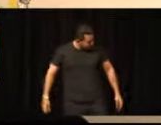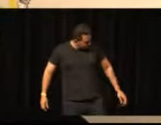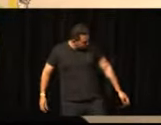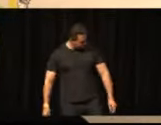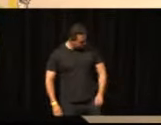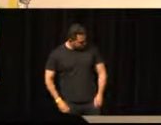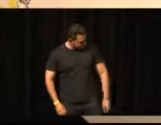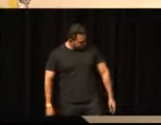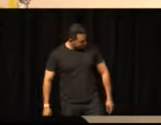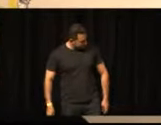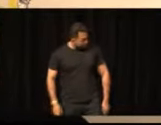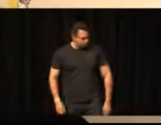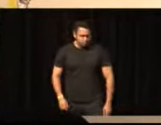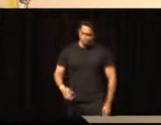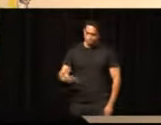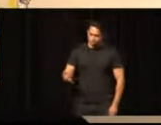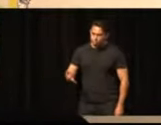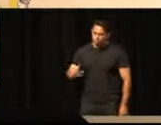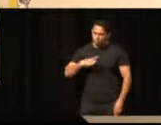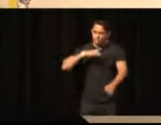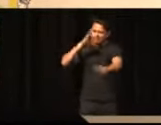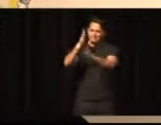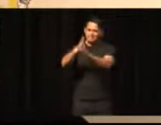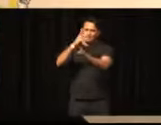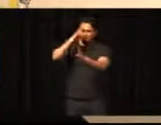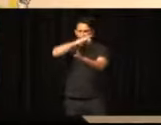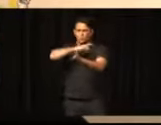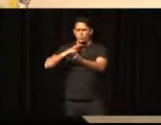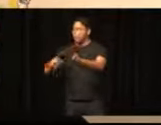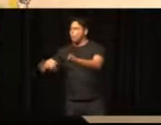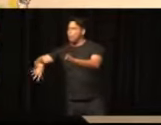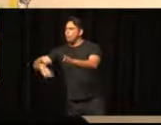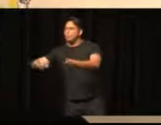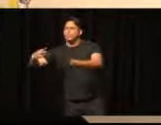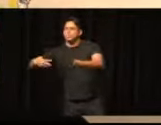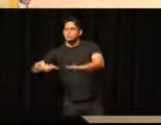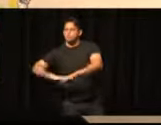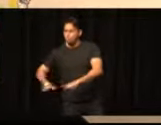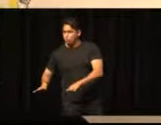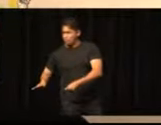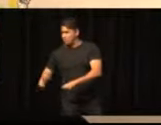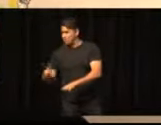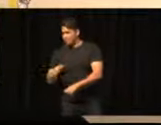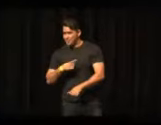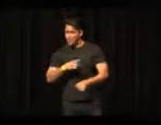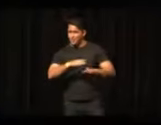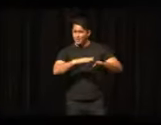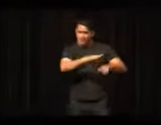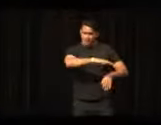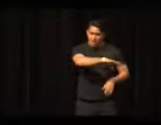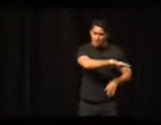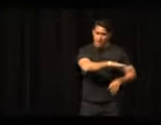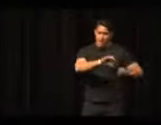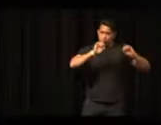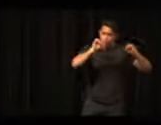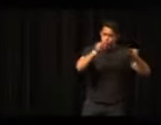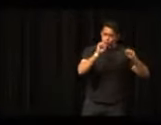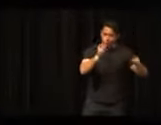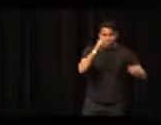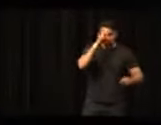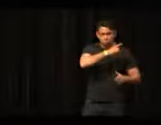Bueno, yo entiendo que esa dificultad que tenemos, me parece que no solamente el tercer sector, si vemos en educación física, tenemos muchos